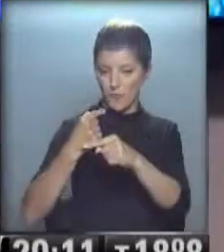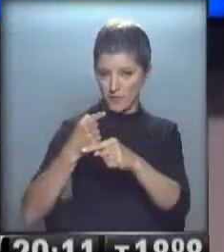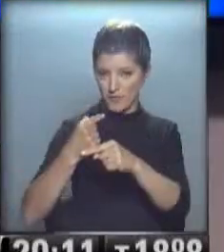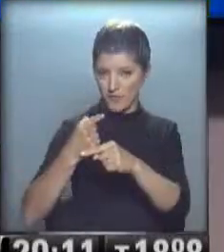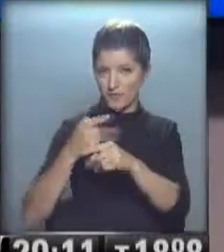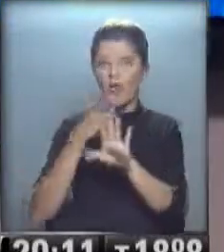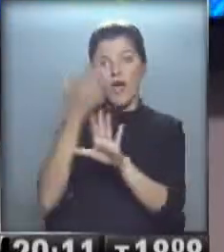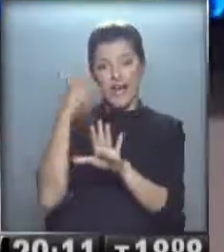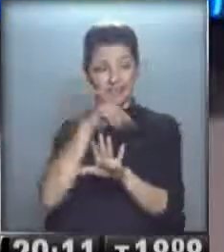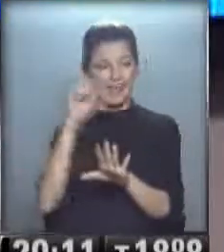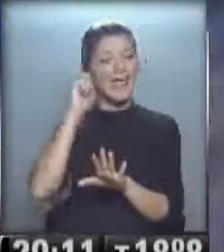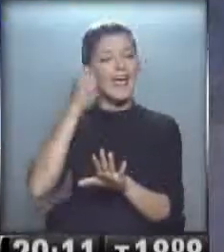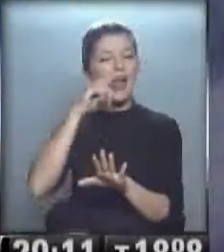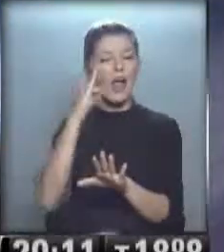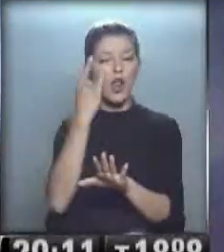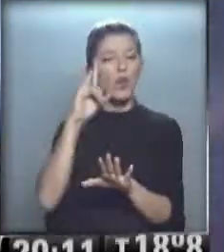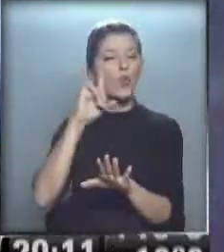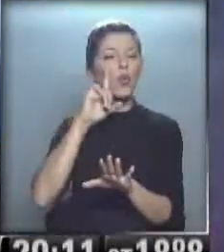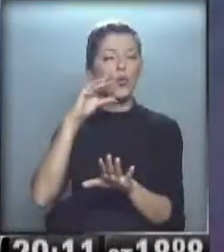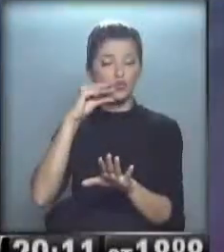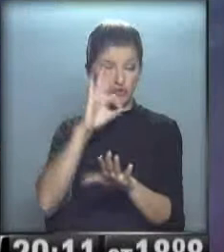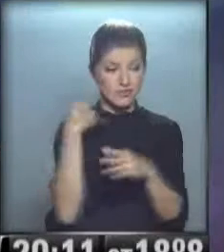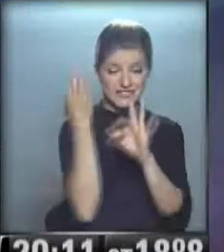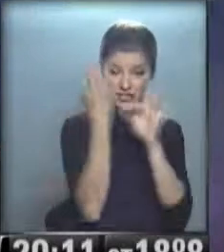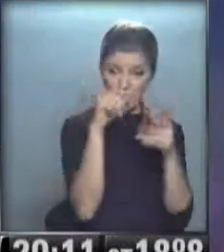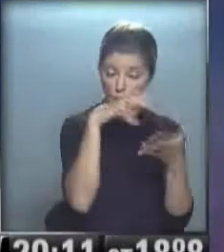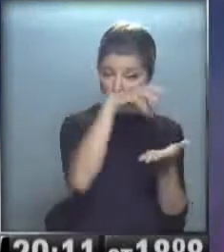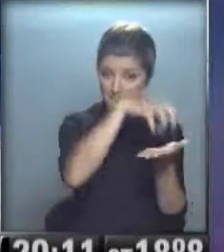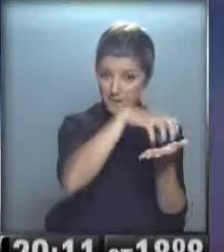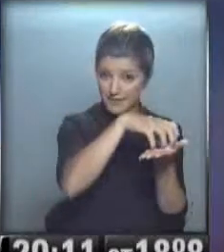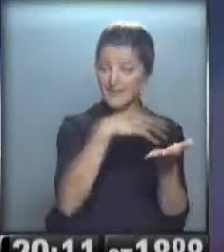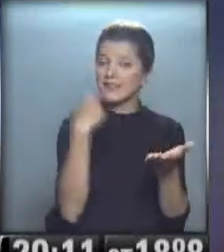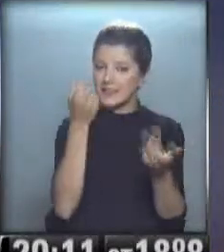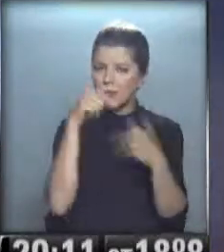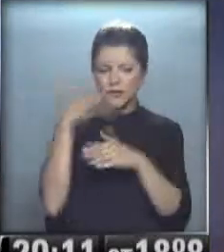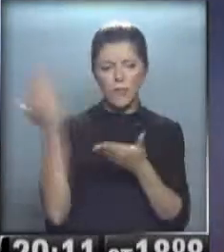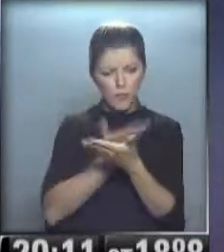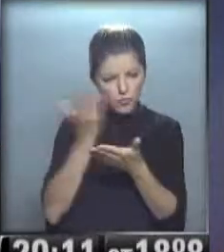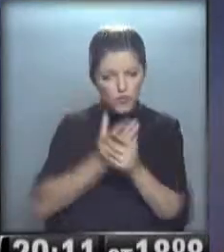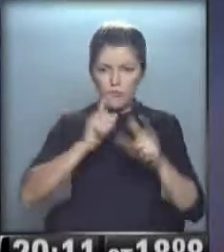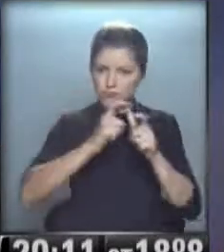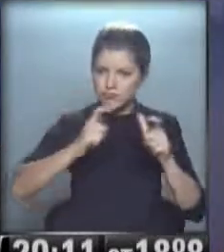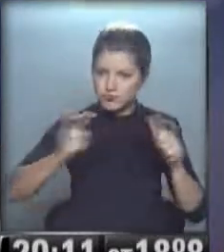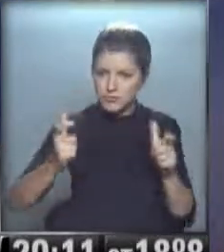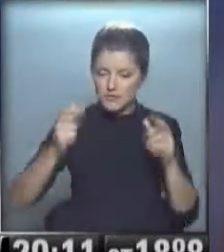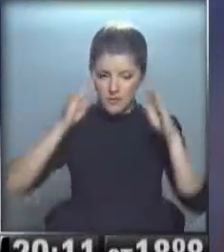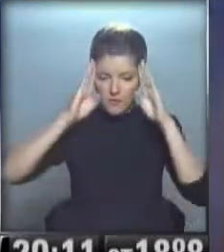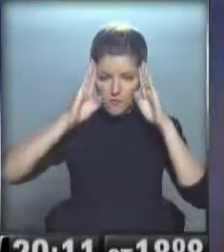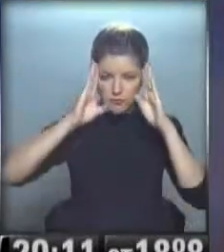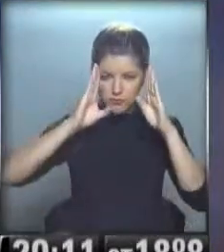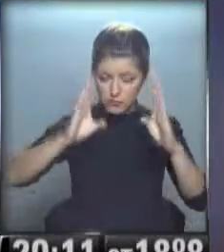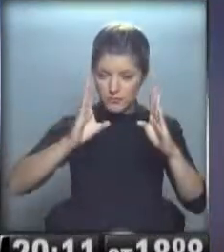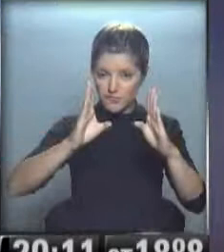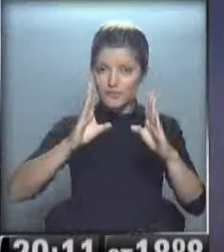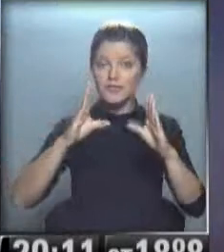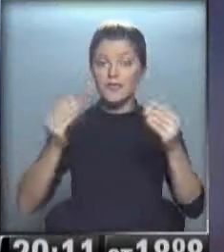llegó a la empresa de acelerar la exploración, buscar superar los niveles de producción y alcanzar rápidamente